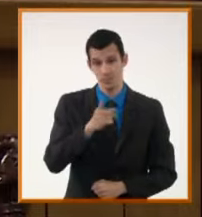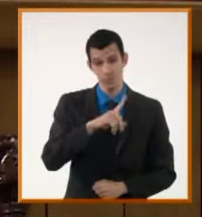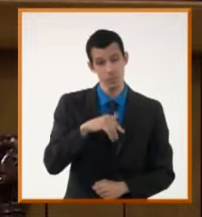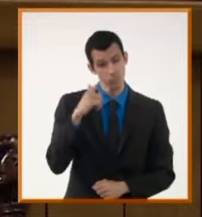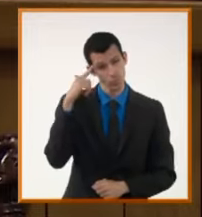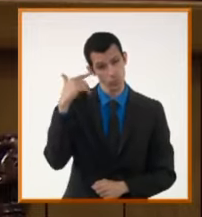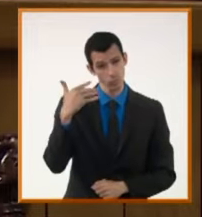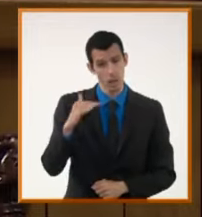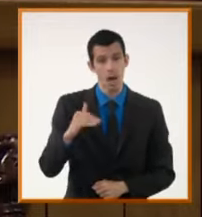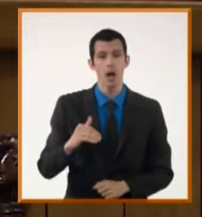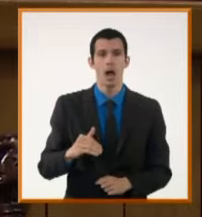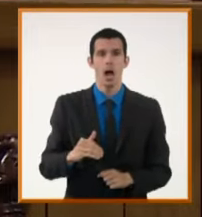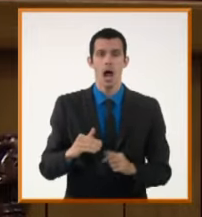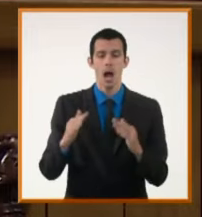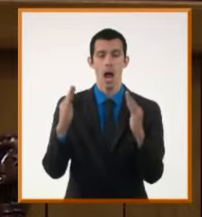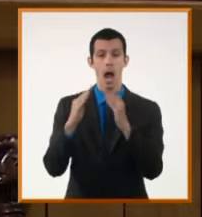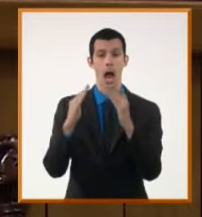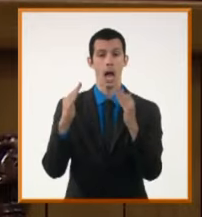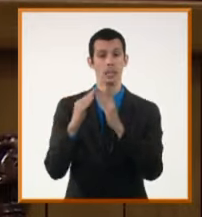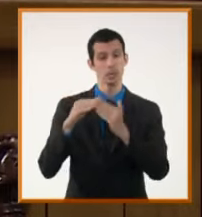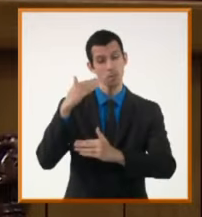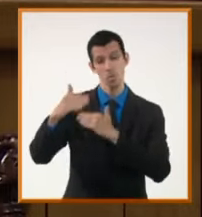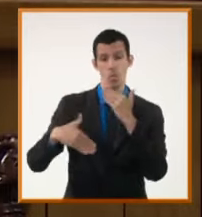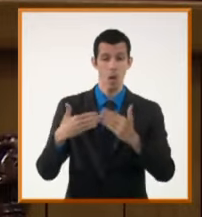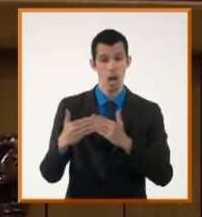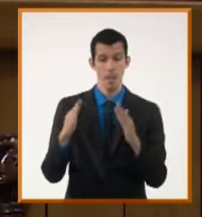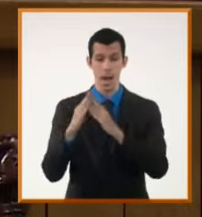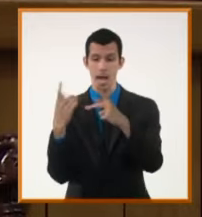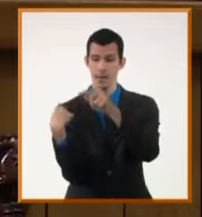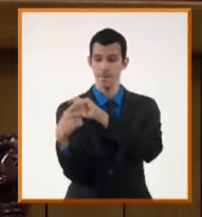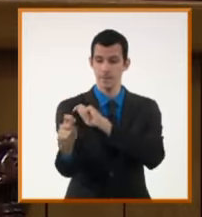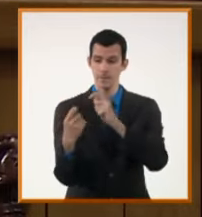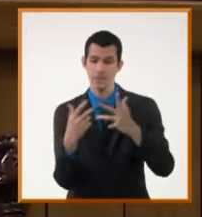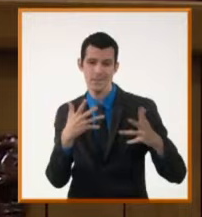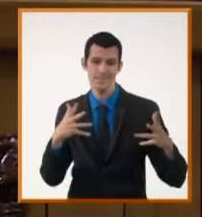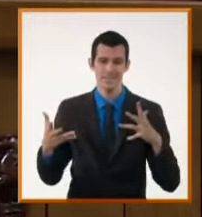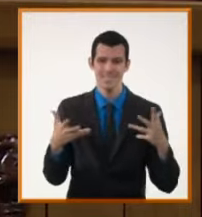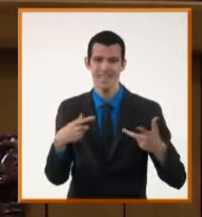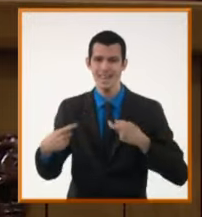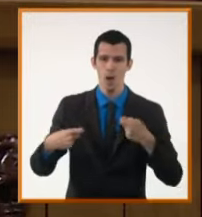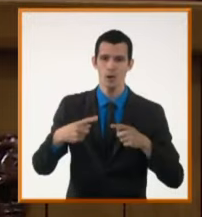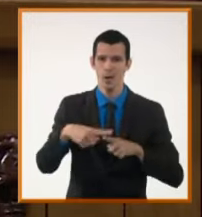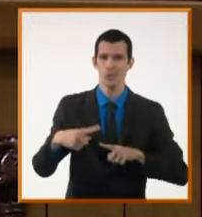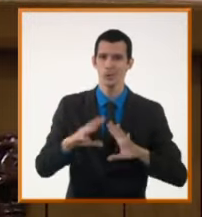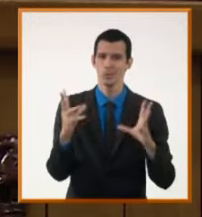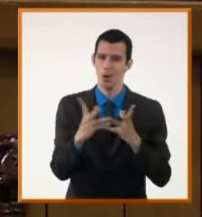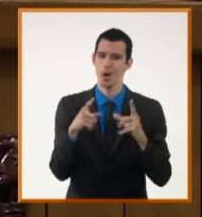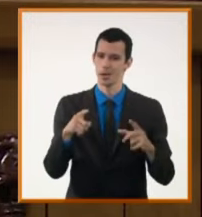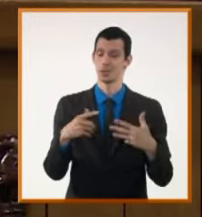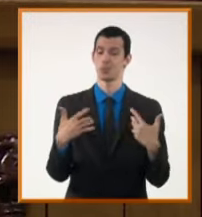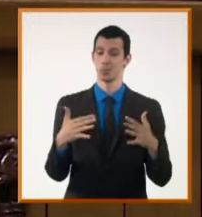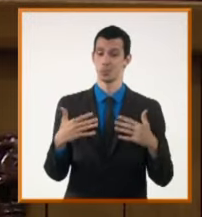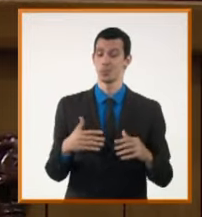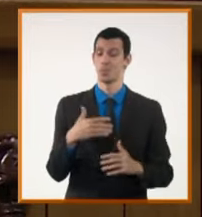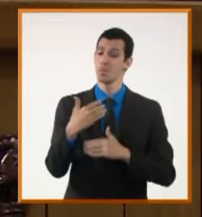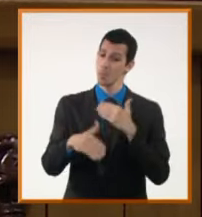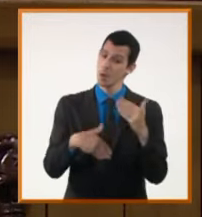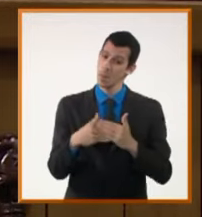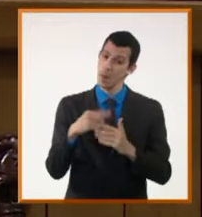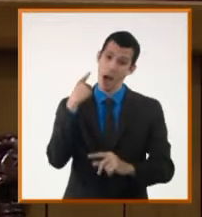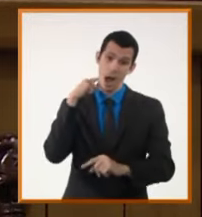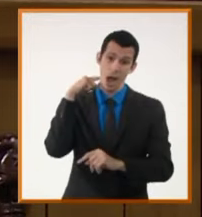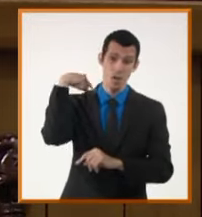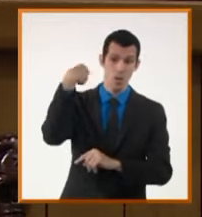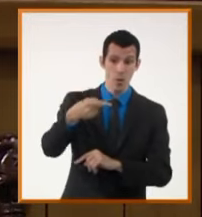el programa de la vivienda. Surgieron un grupo de iniciativas importantes que la hemos ido trabajando y la implementaremos el año que viene, que